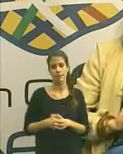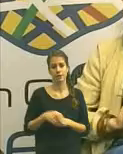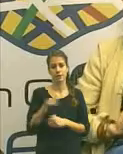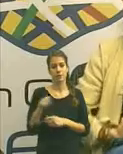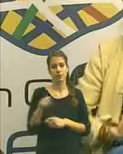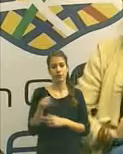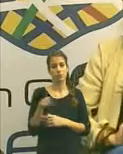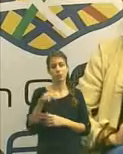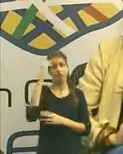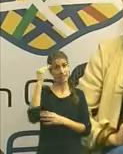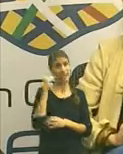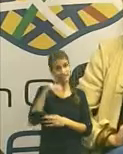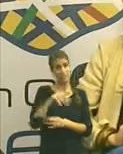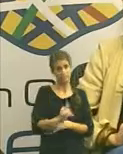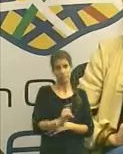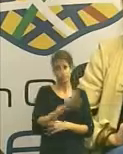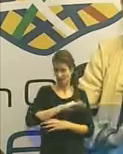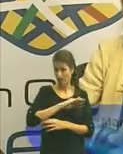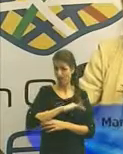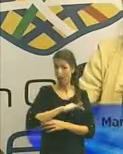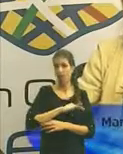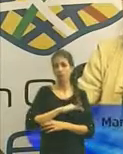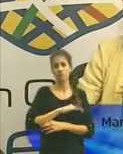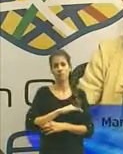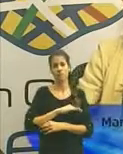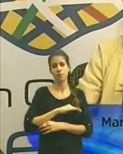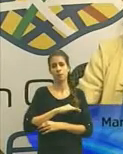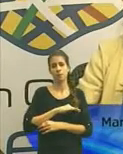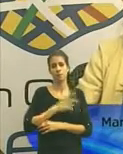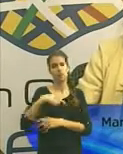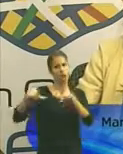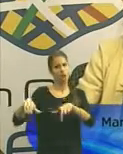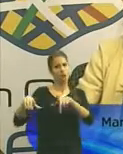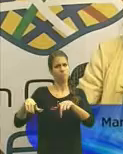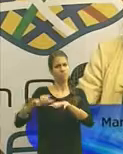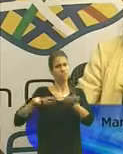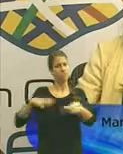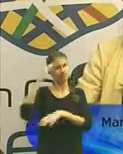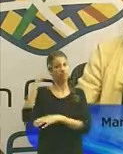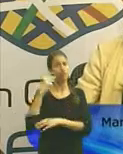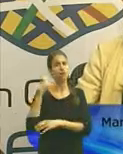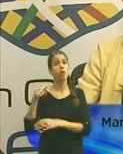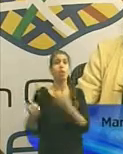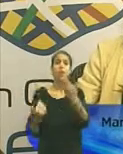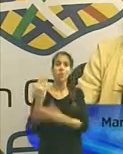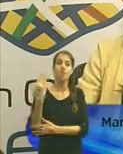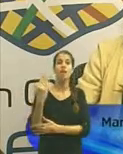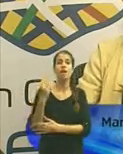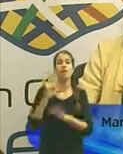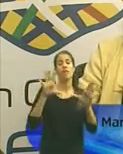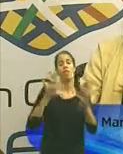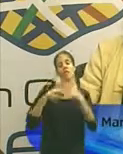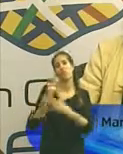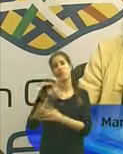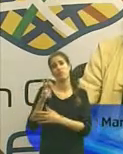De hecho, de TELDE tenemos bastantes, de donde más aulas tenemos, y van por la mañana de 10 a 12 y